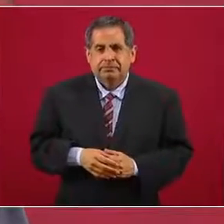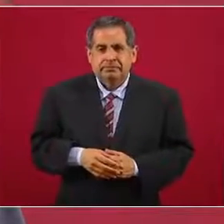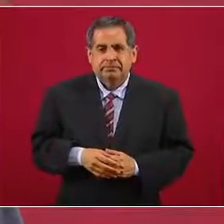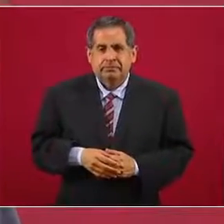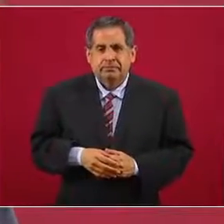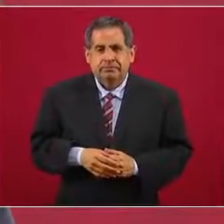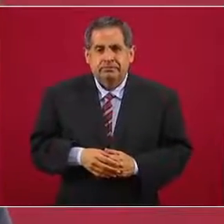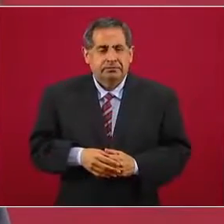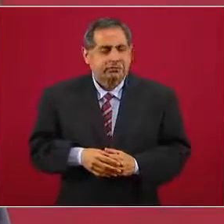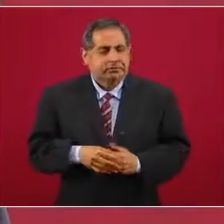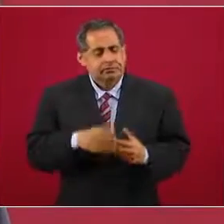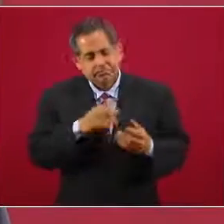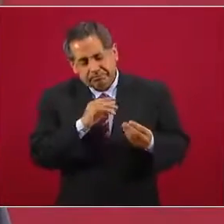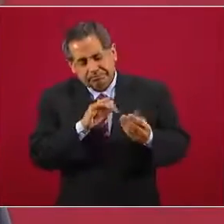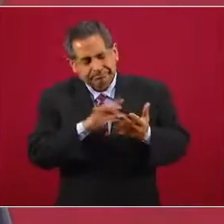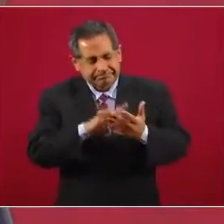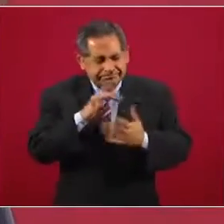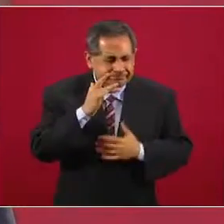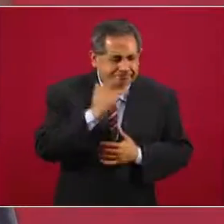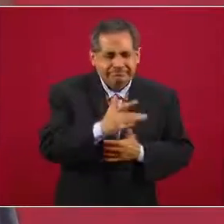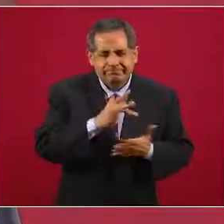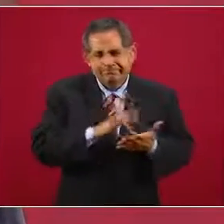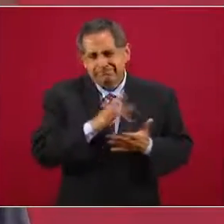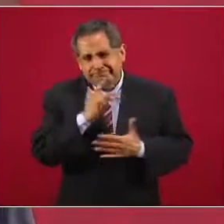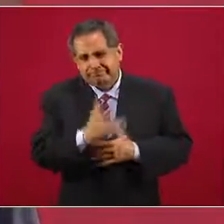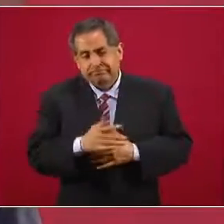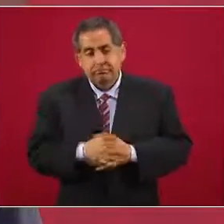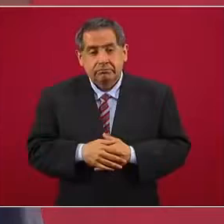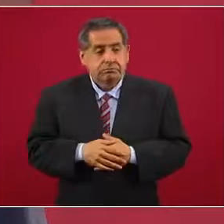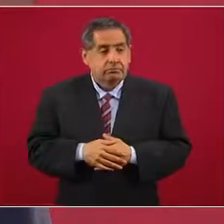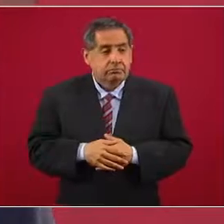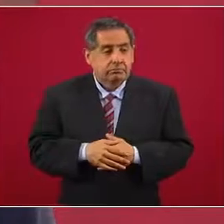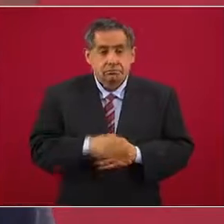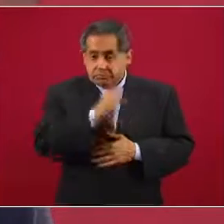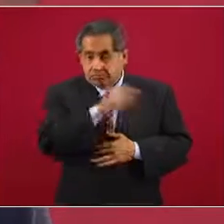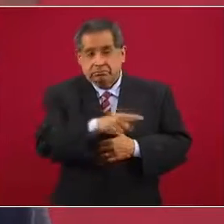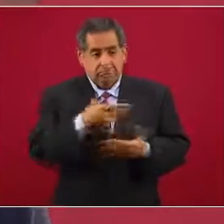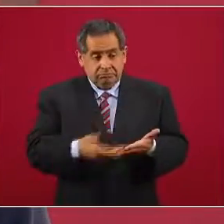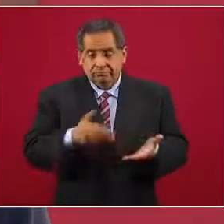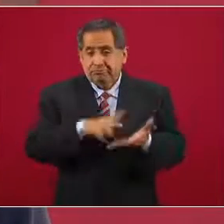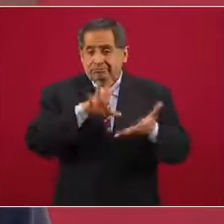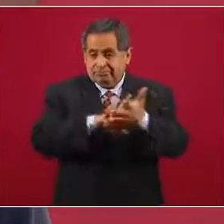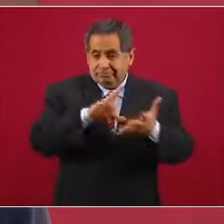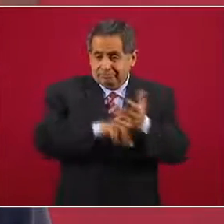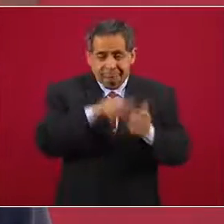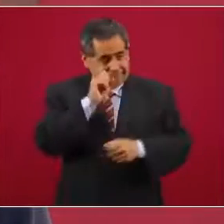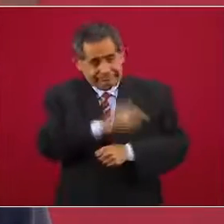sí, muchas gracias, al que está ahora preso.